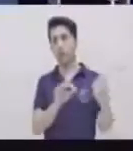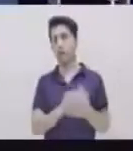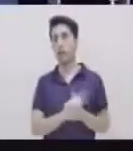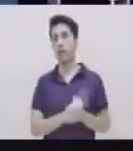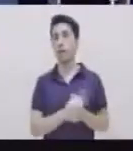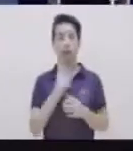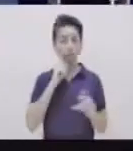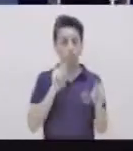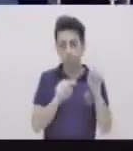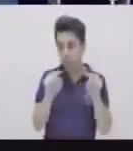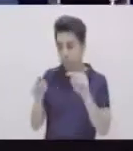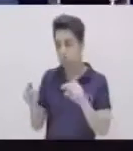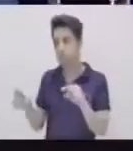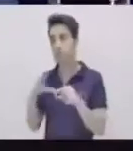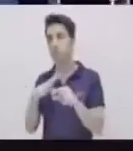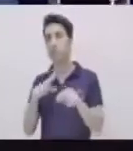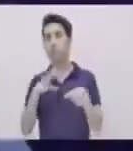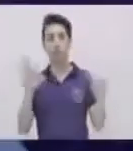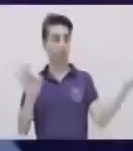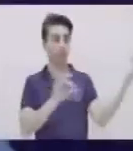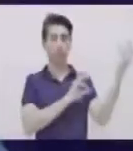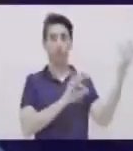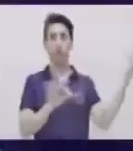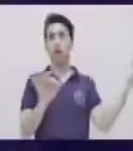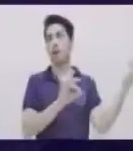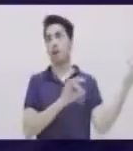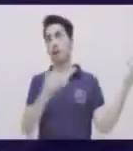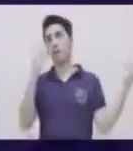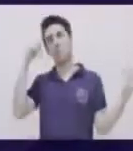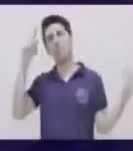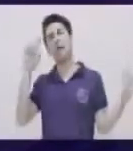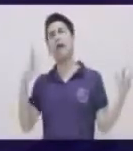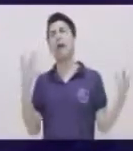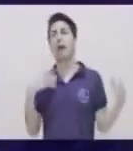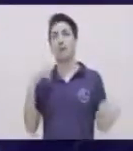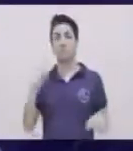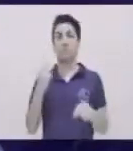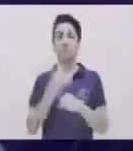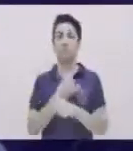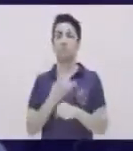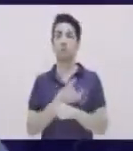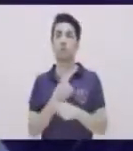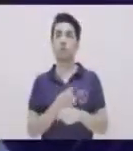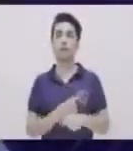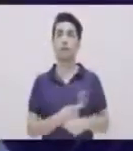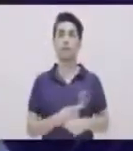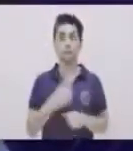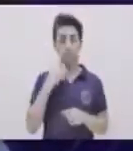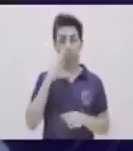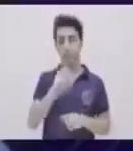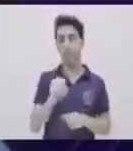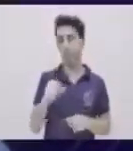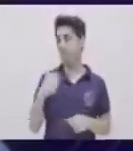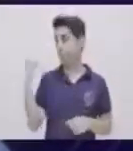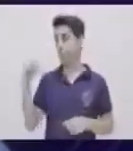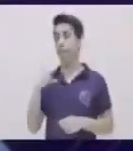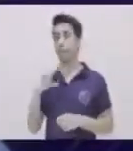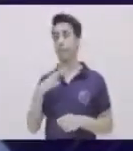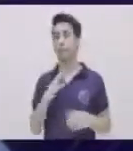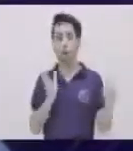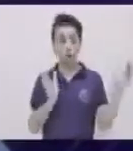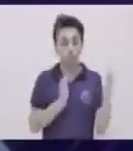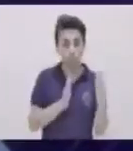con unos pelitos que es la cola del caballo. La procesan, la limpian y